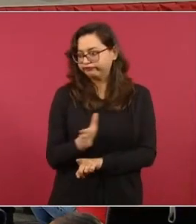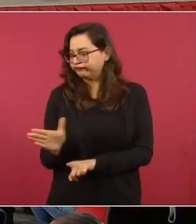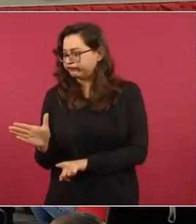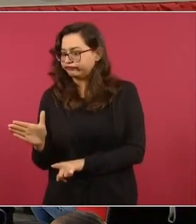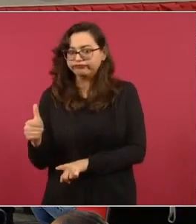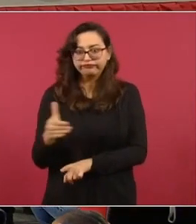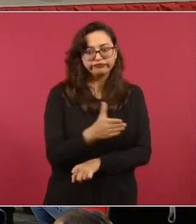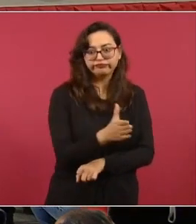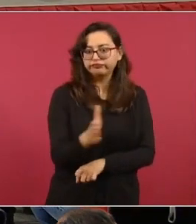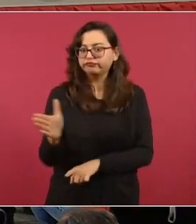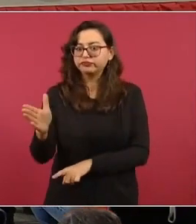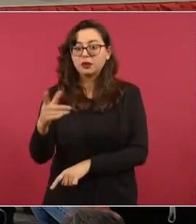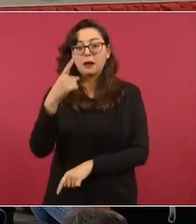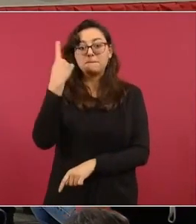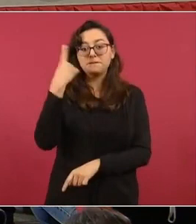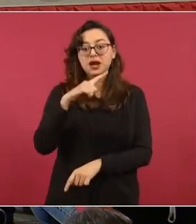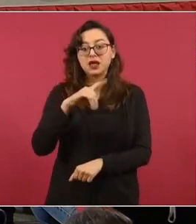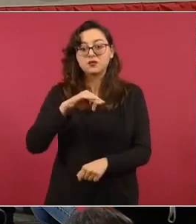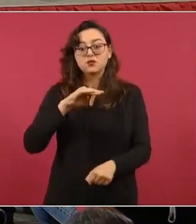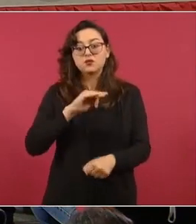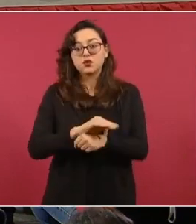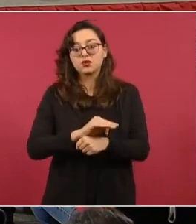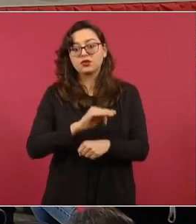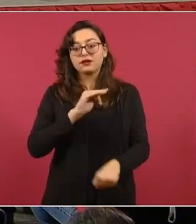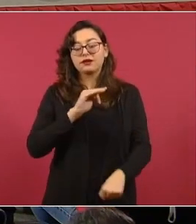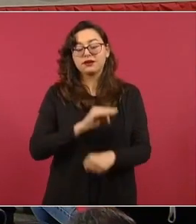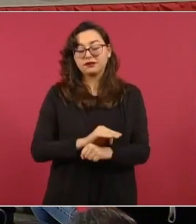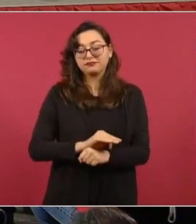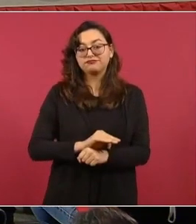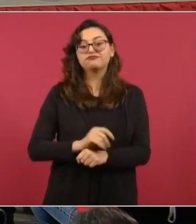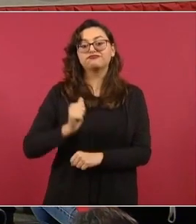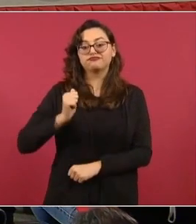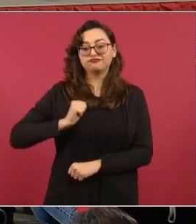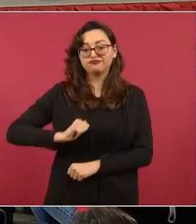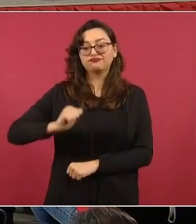más que la península.